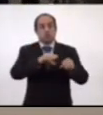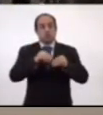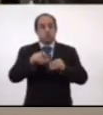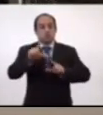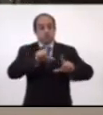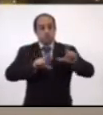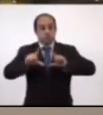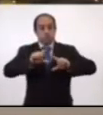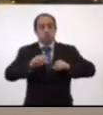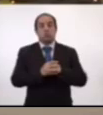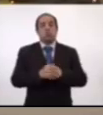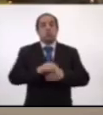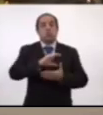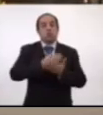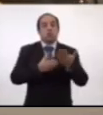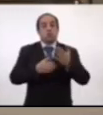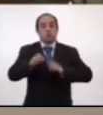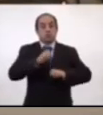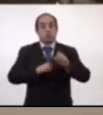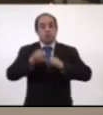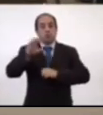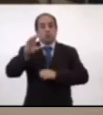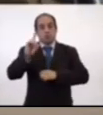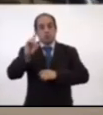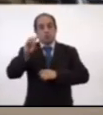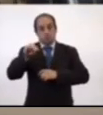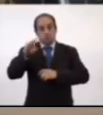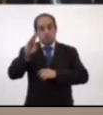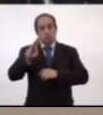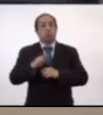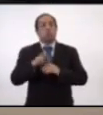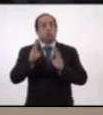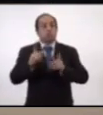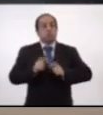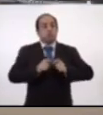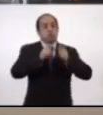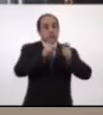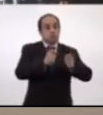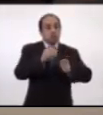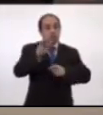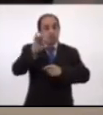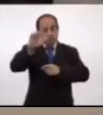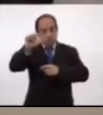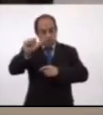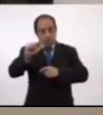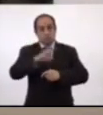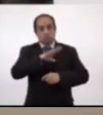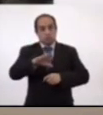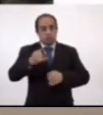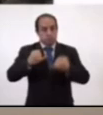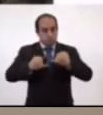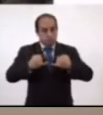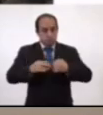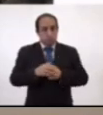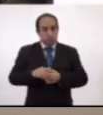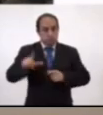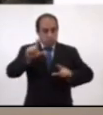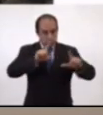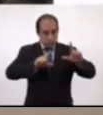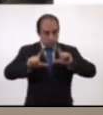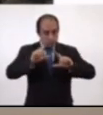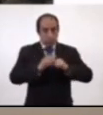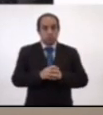por la empresa DNB ya fueron entregadas por la Fiscalía General de Justicia al